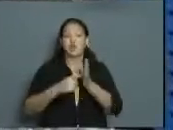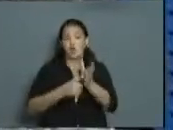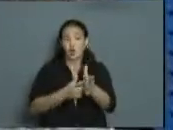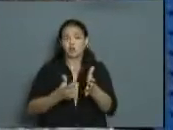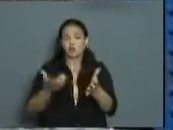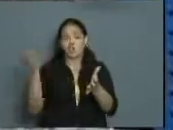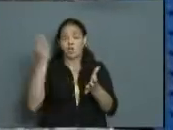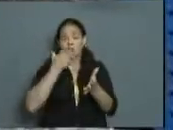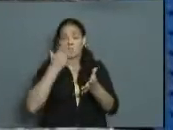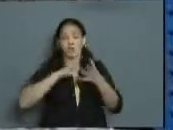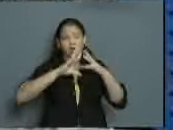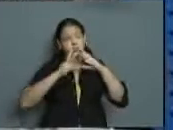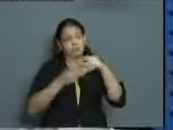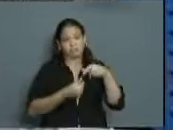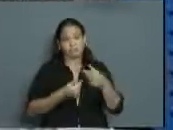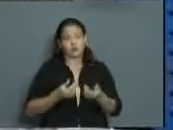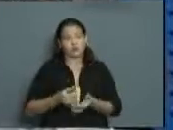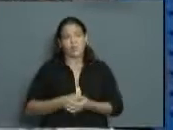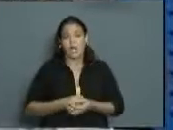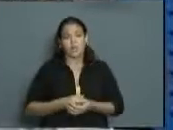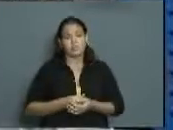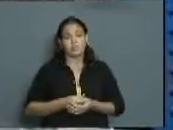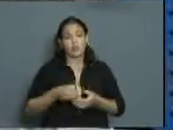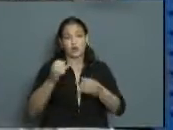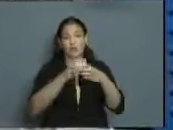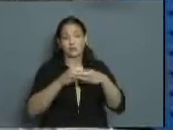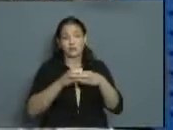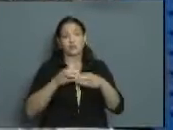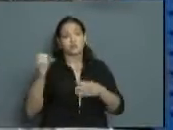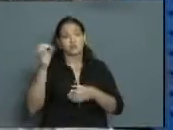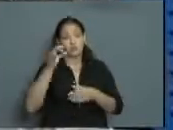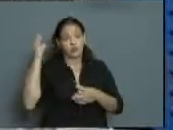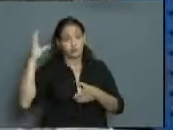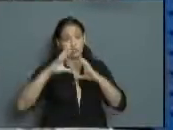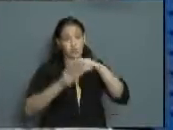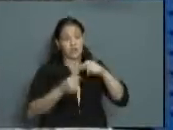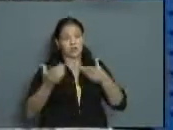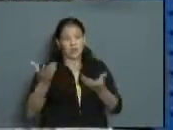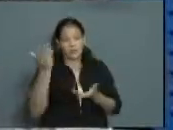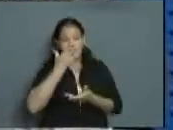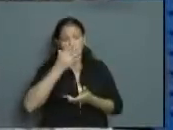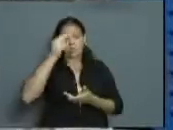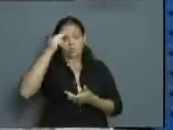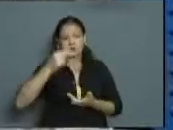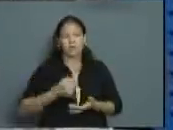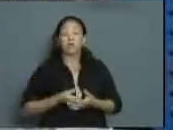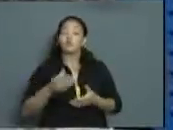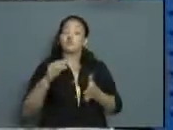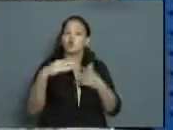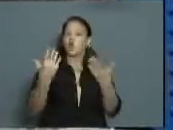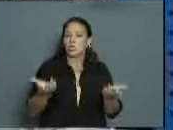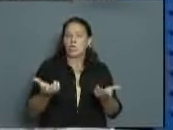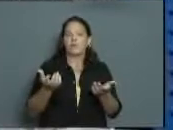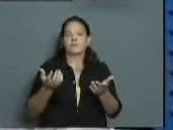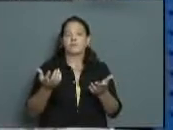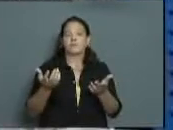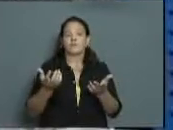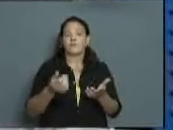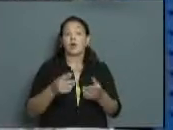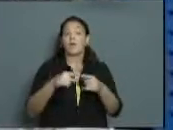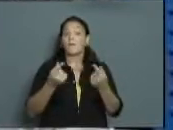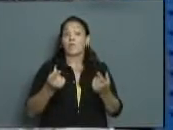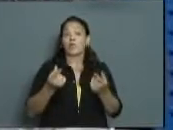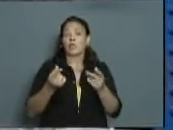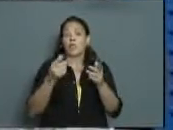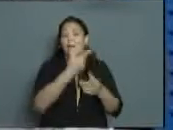la Organización Mundial de la Salud, que no son efectivos, que no ayudan, porque la vacuna no